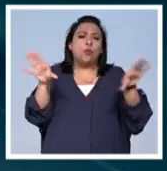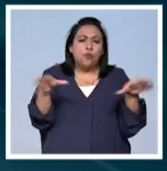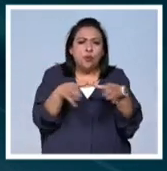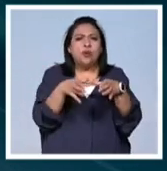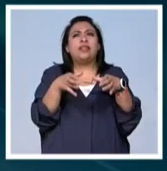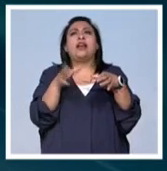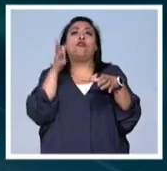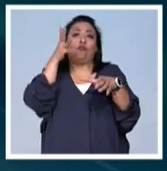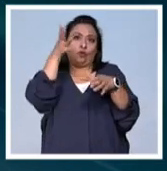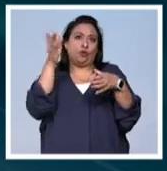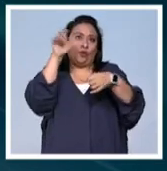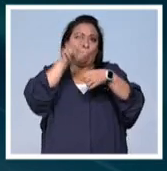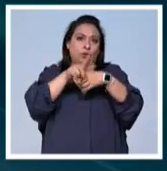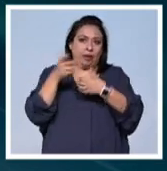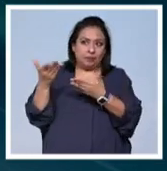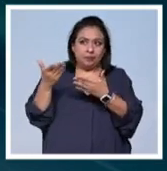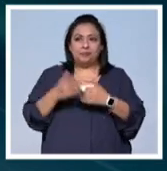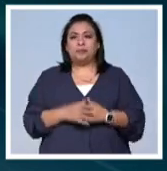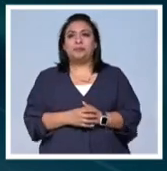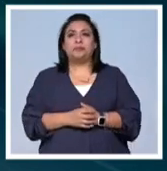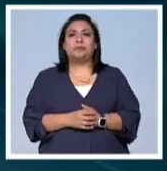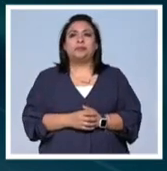de la cultura